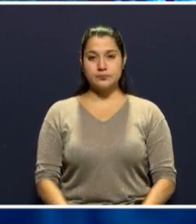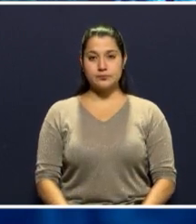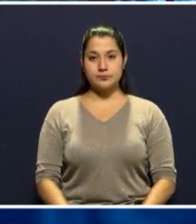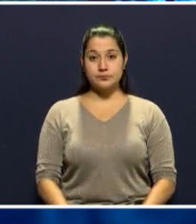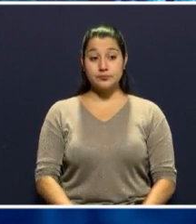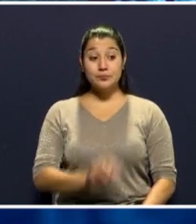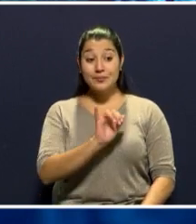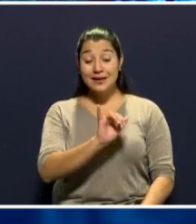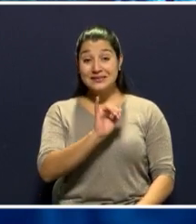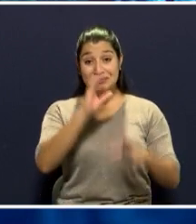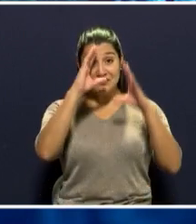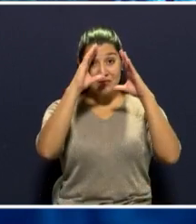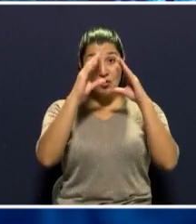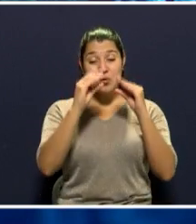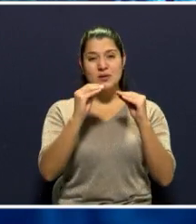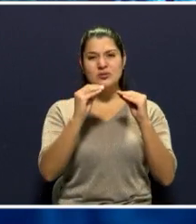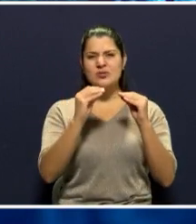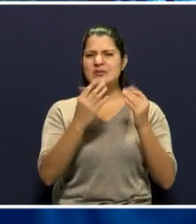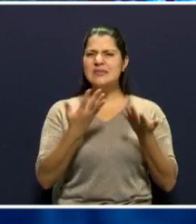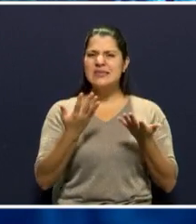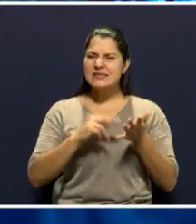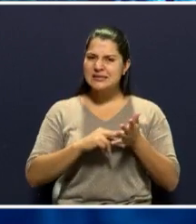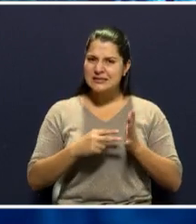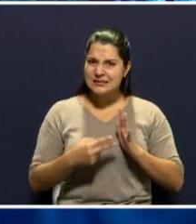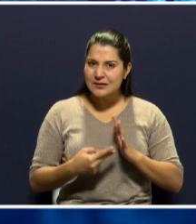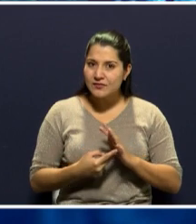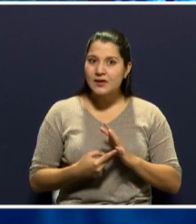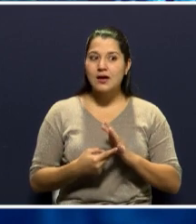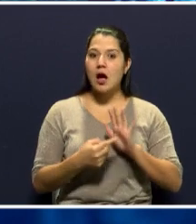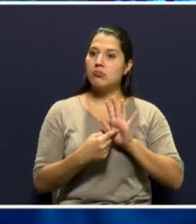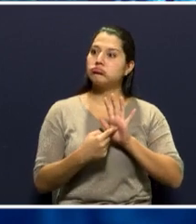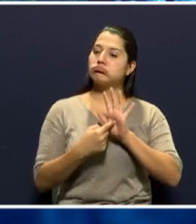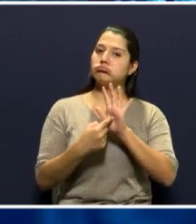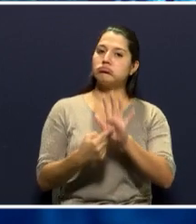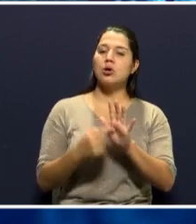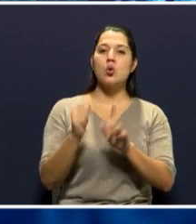Estas cifras, ¿qué nos muestran? Nos muestran un panorama